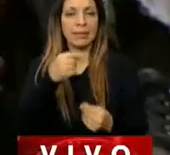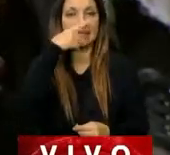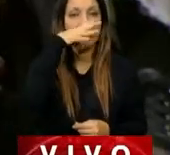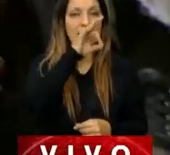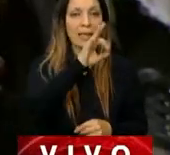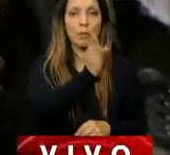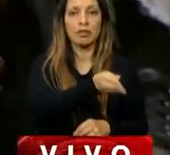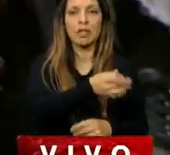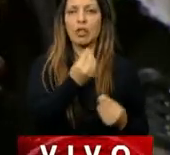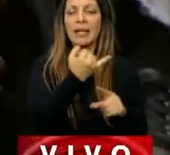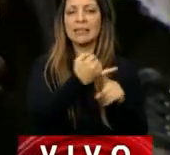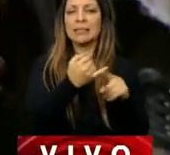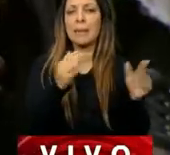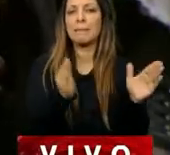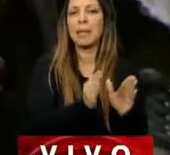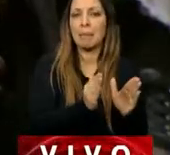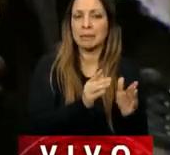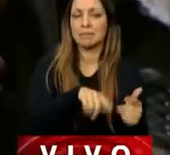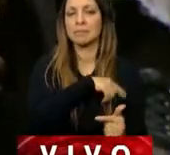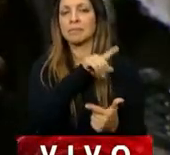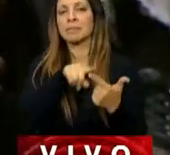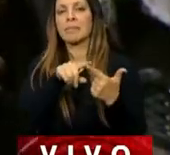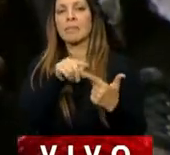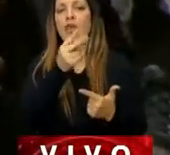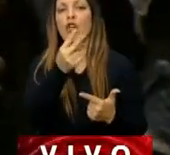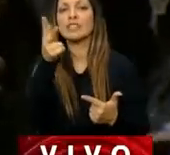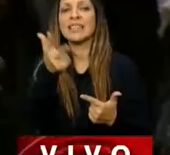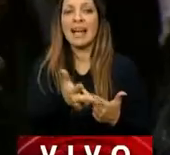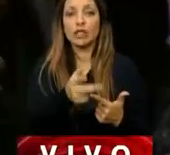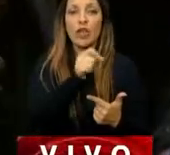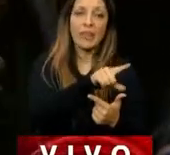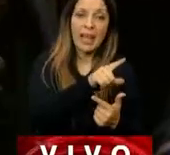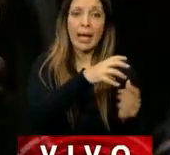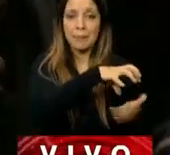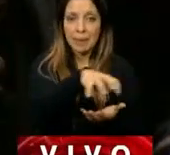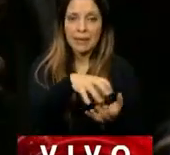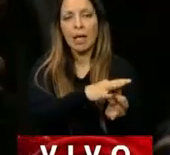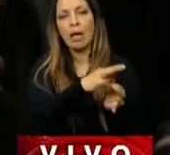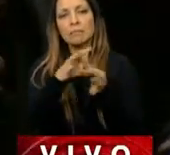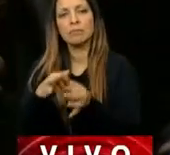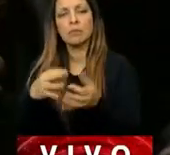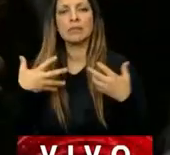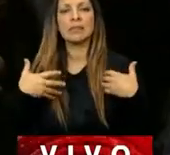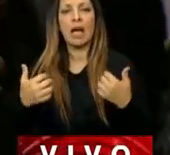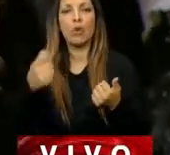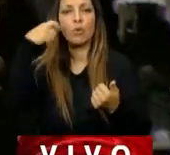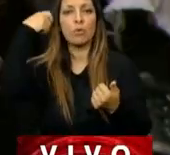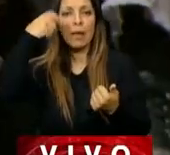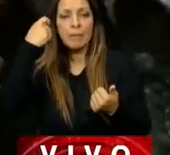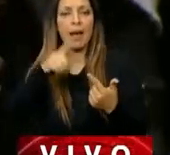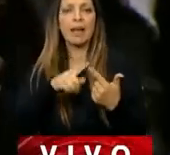son pymes, y la segunda, que dos tercios están ligadas a la salud humana y la salud animal.